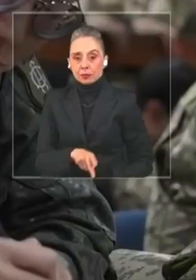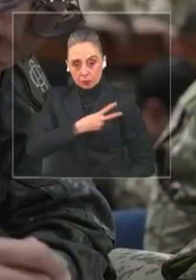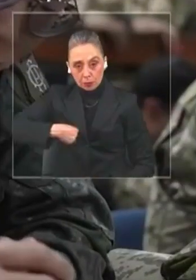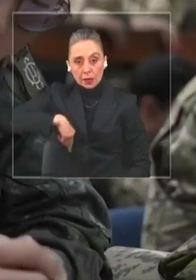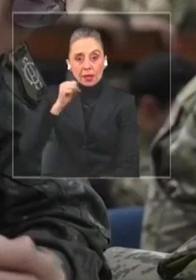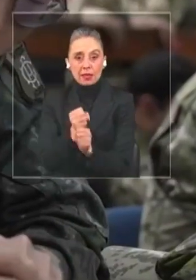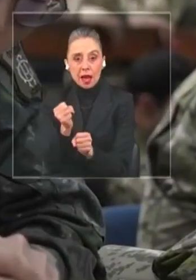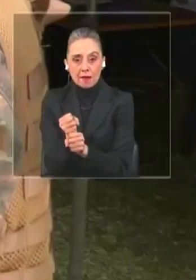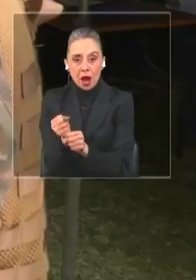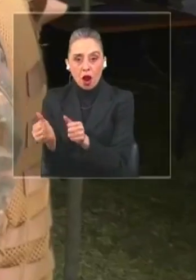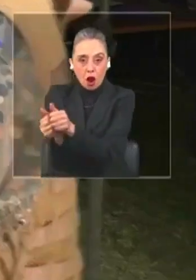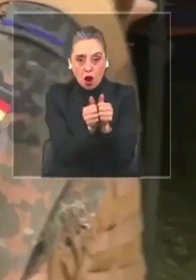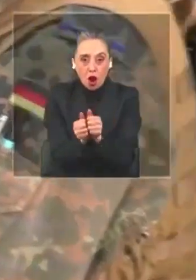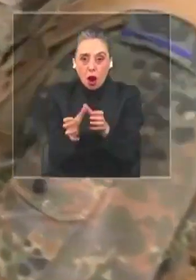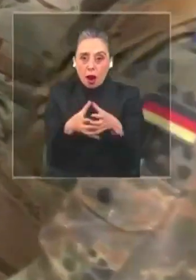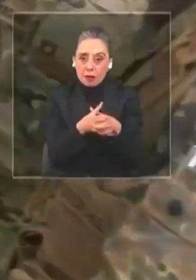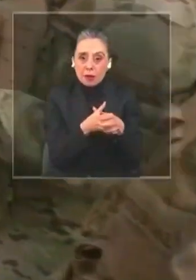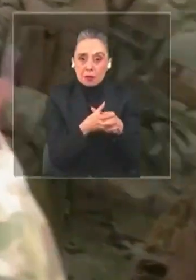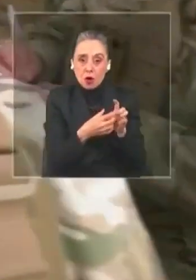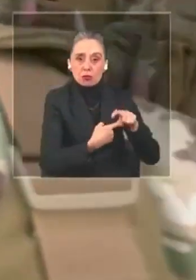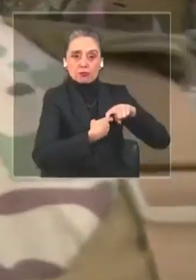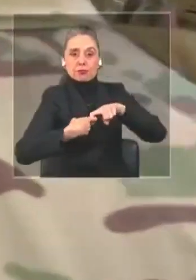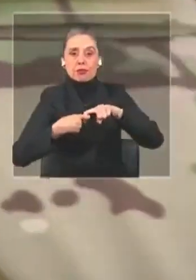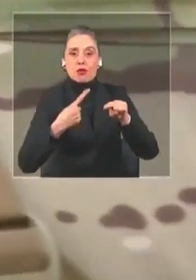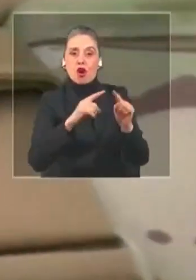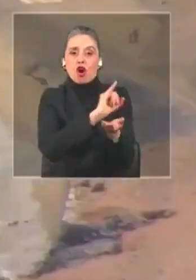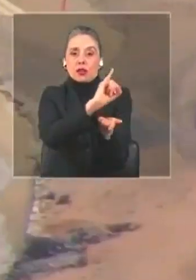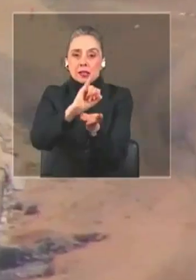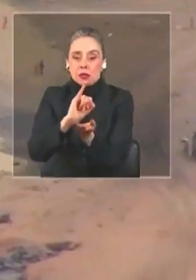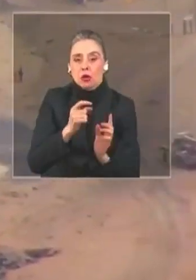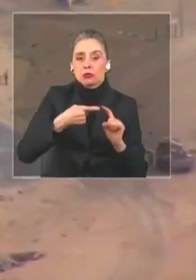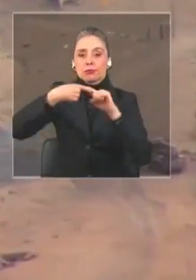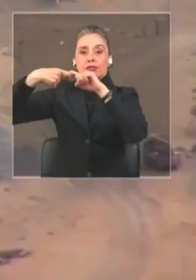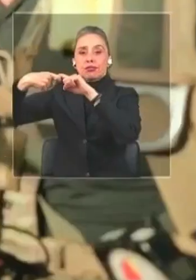Trabajamos en equipo con otras instituciones y países.